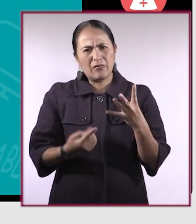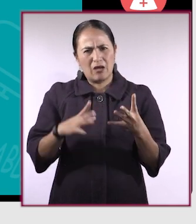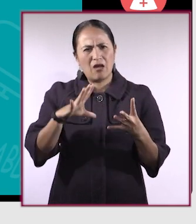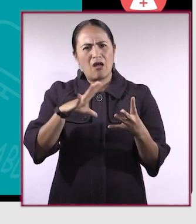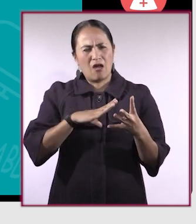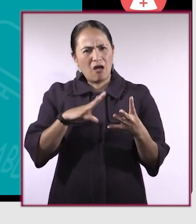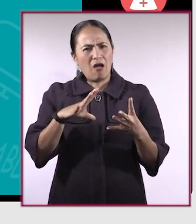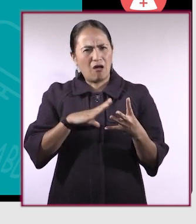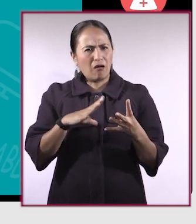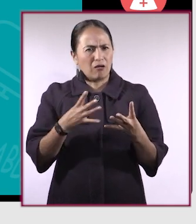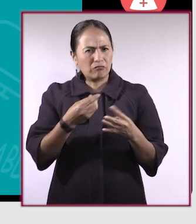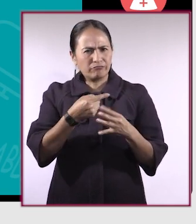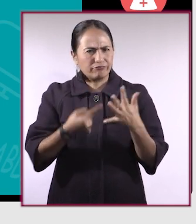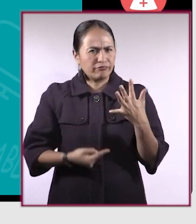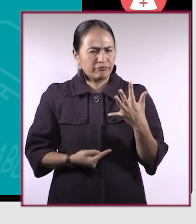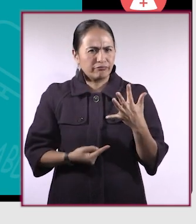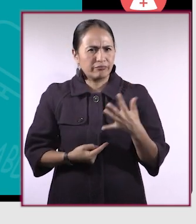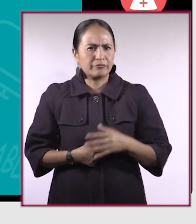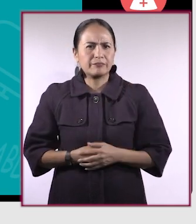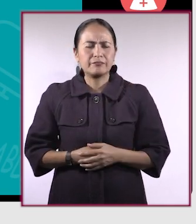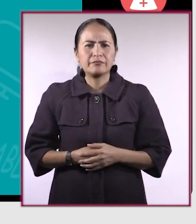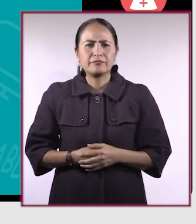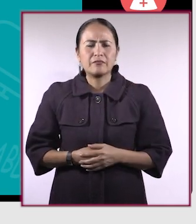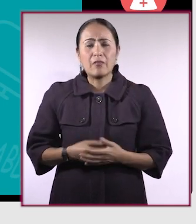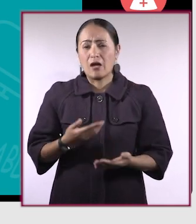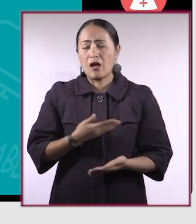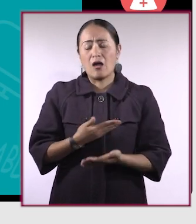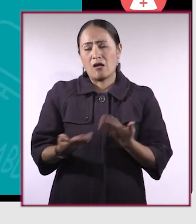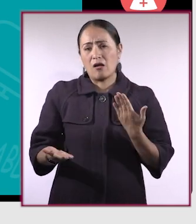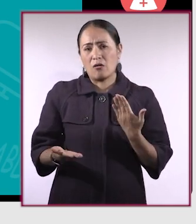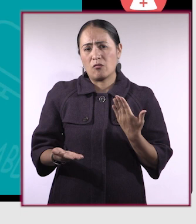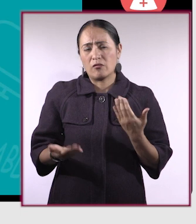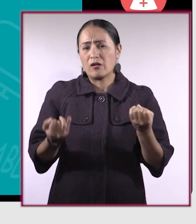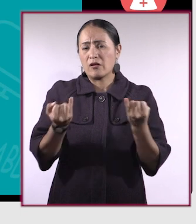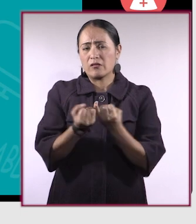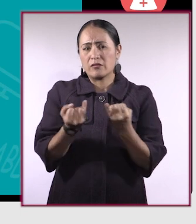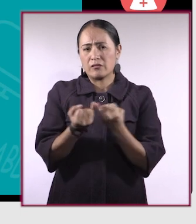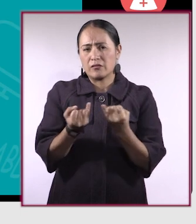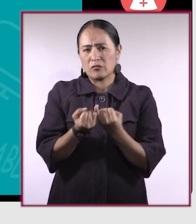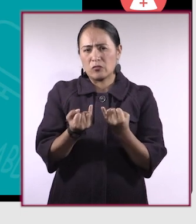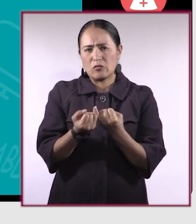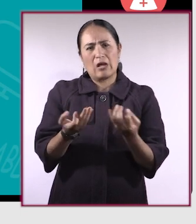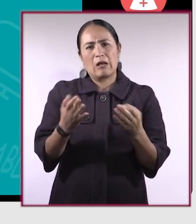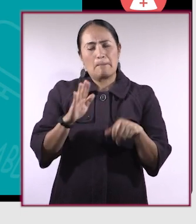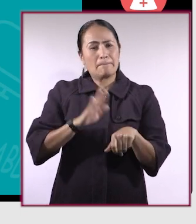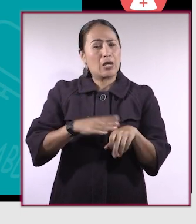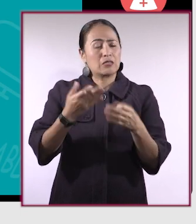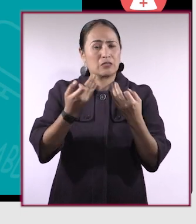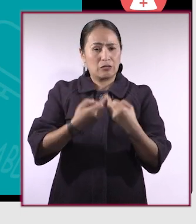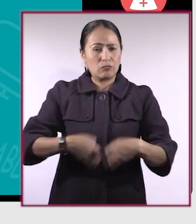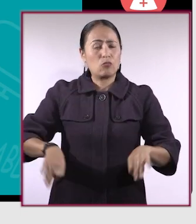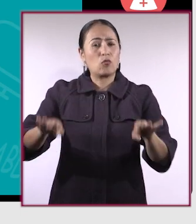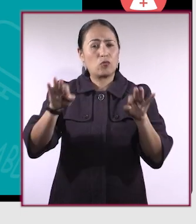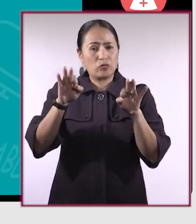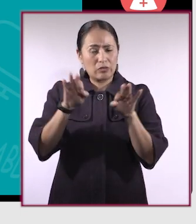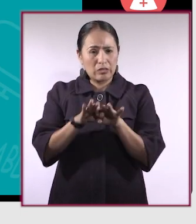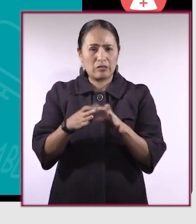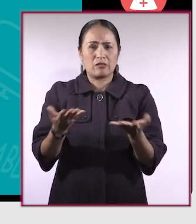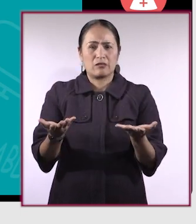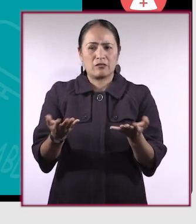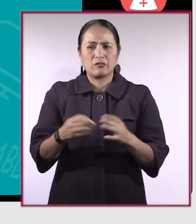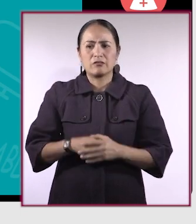deben, creo, preservar, y en la actualidad, al parecer, están tomando una relevancia muy